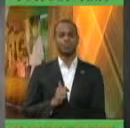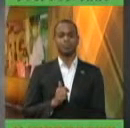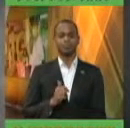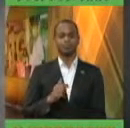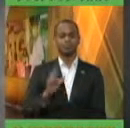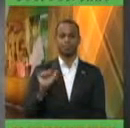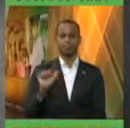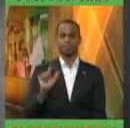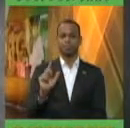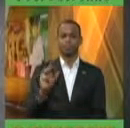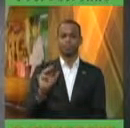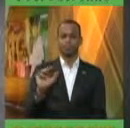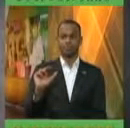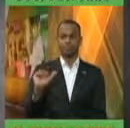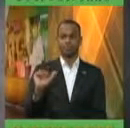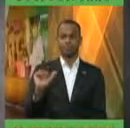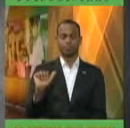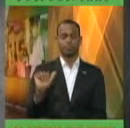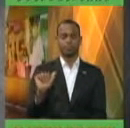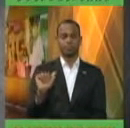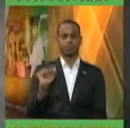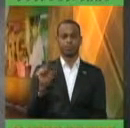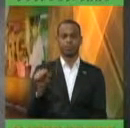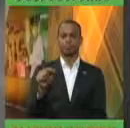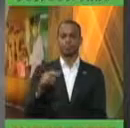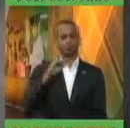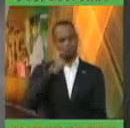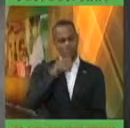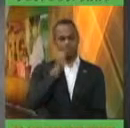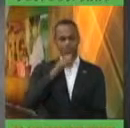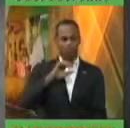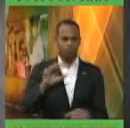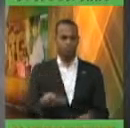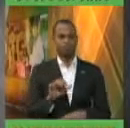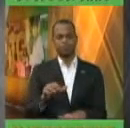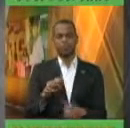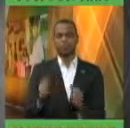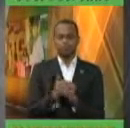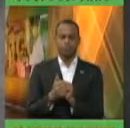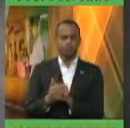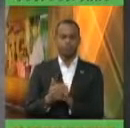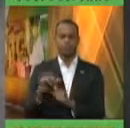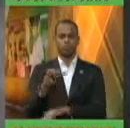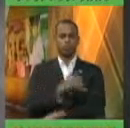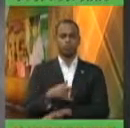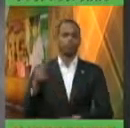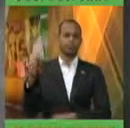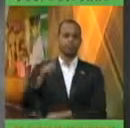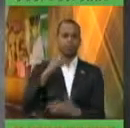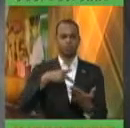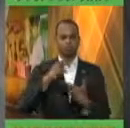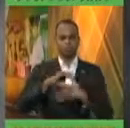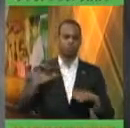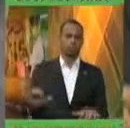alma que lleva ese día a día con ingenieros con desarrolladores